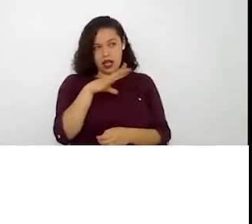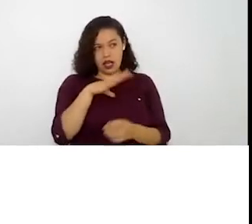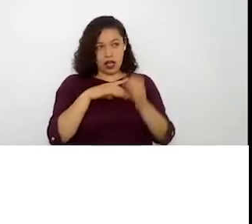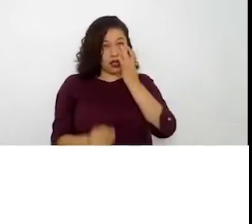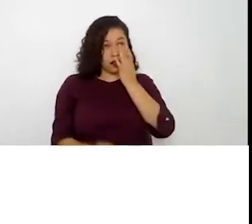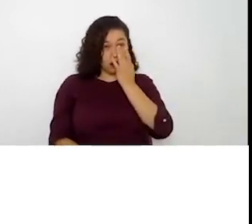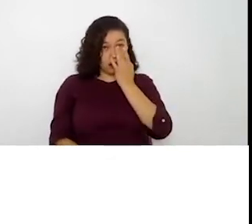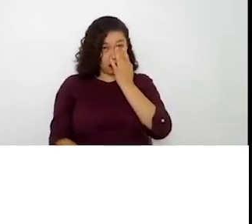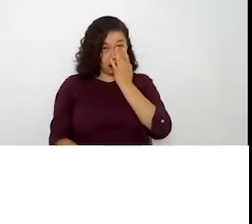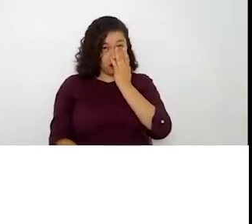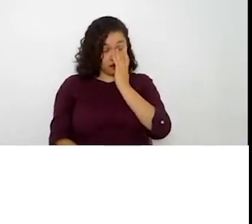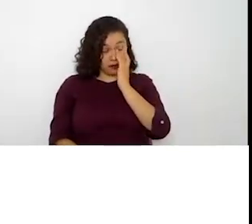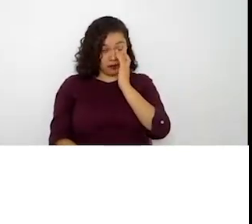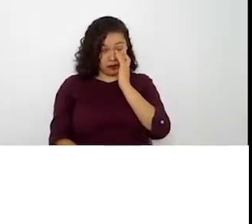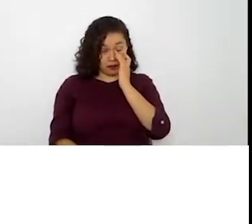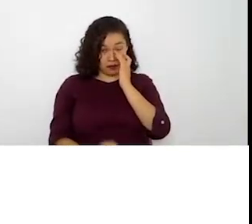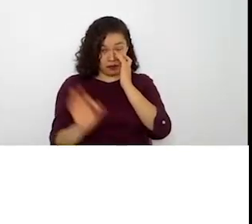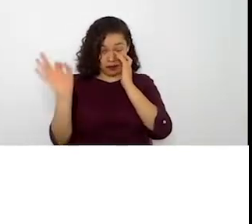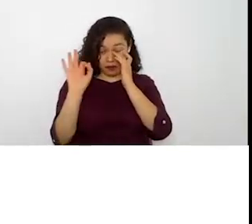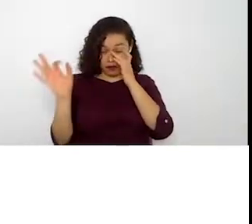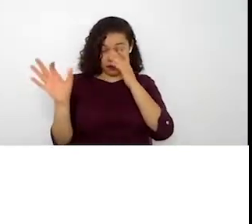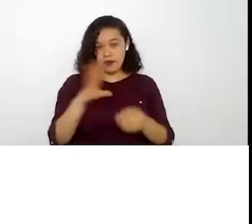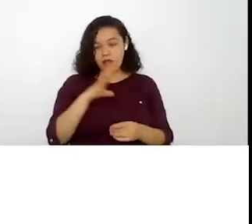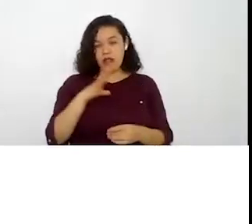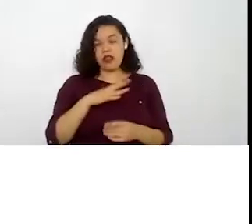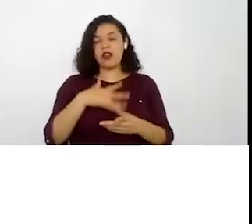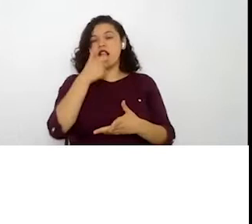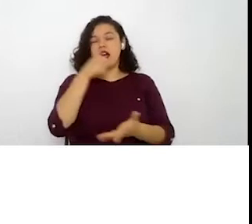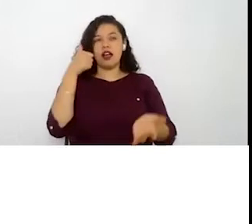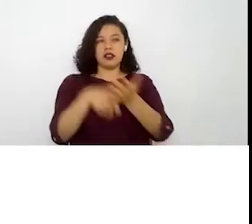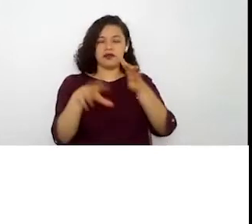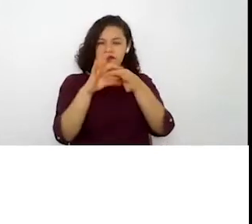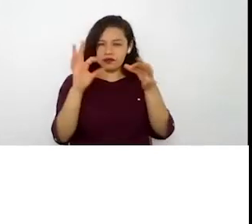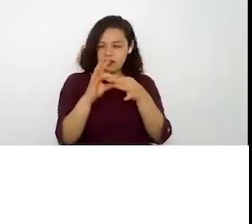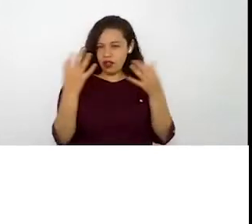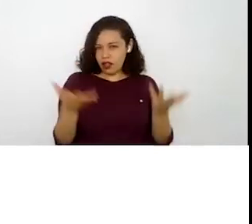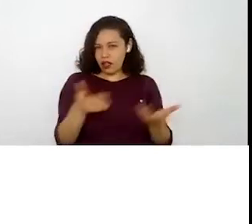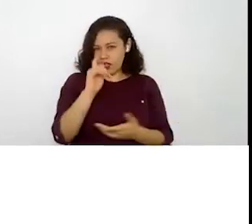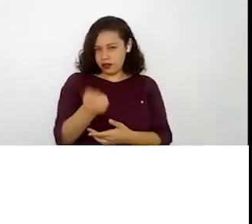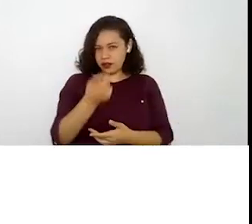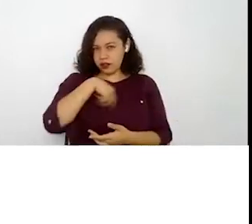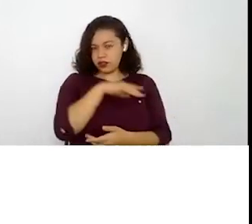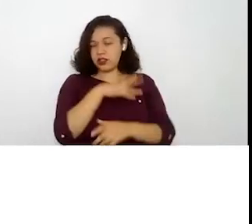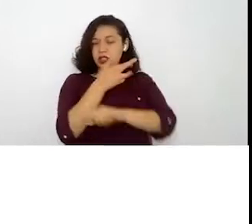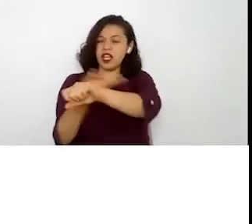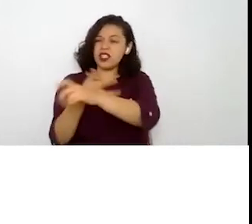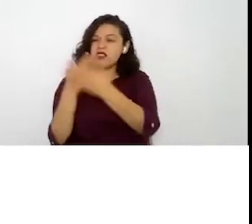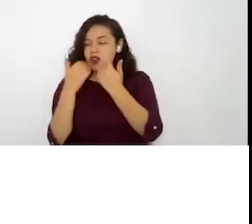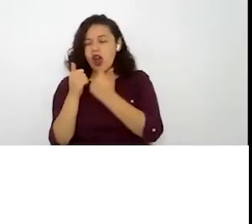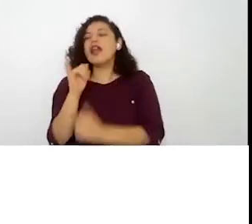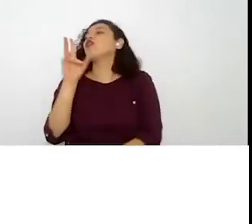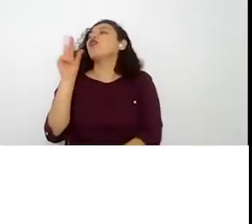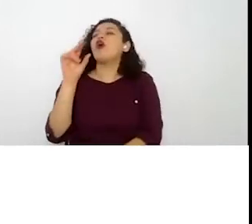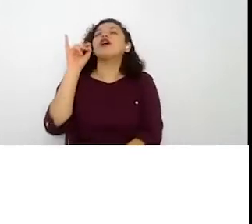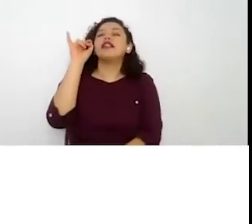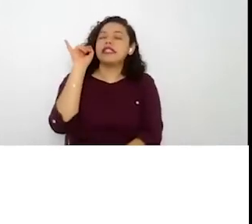plática tal vez podamos tener también nuestra carta descriptiva es decir no quiere decir que no tengamos registros lo que quiere decir es